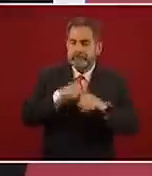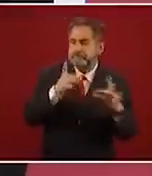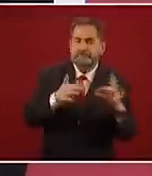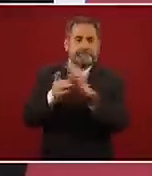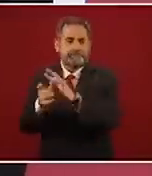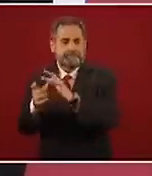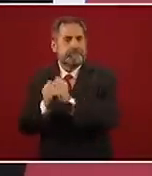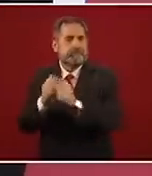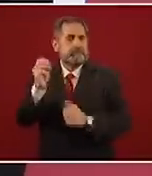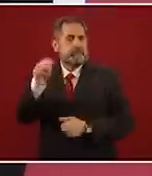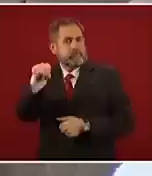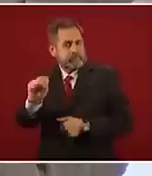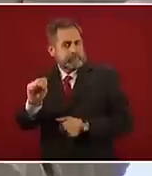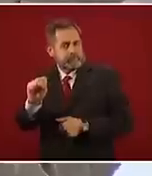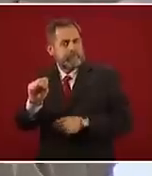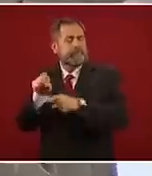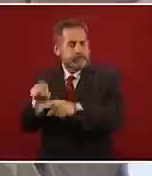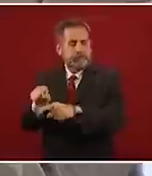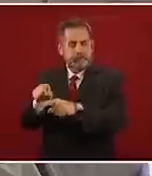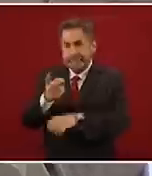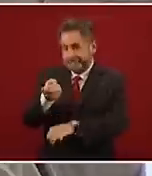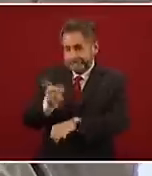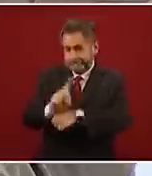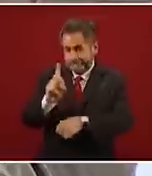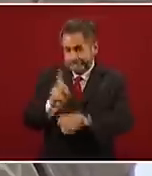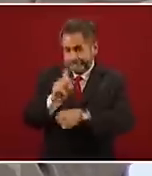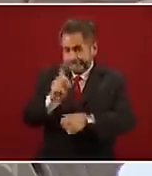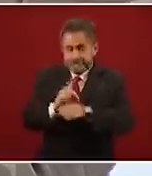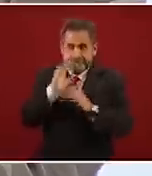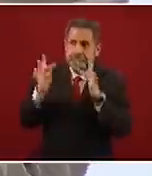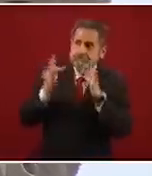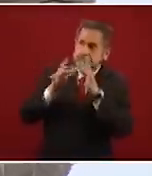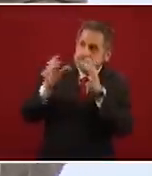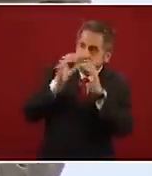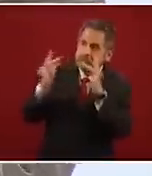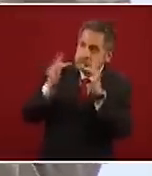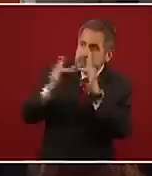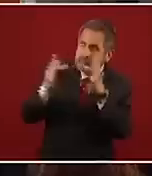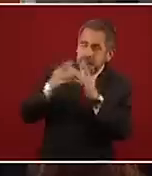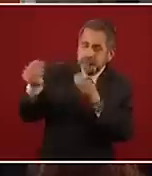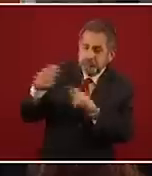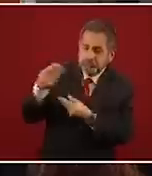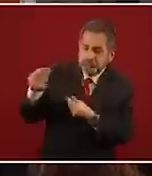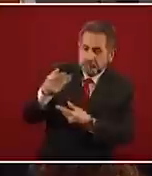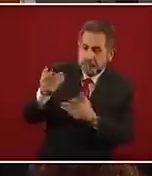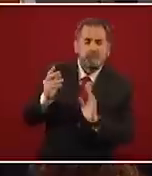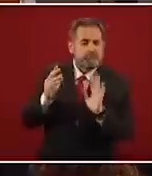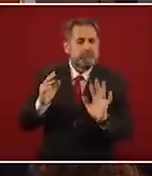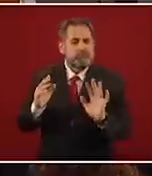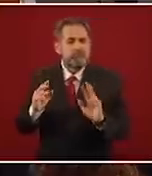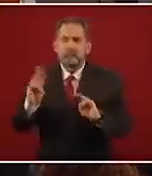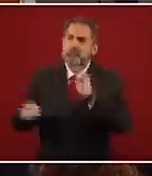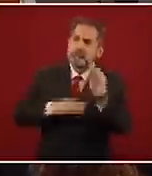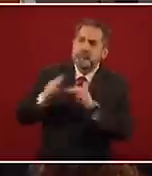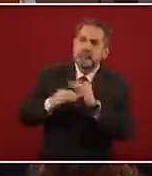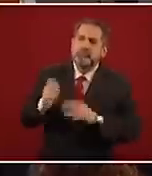Internacional. Entonces, estamos todos los días, a toda hora, comunicados con ellos y seguimos el acontecer en el mundo